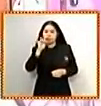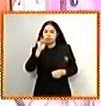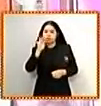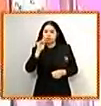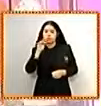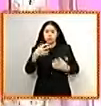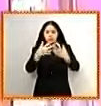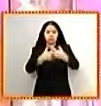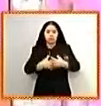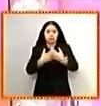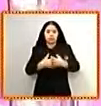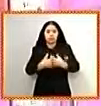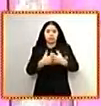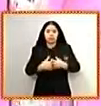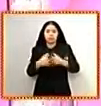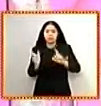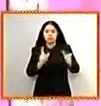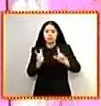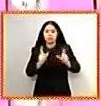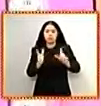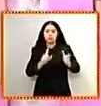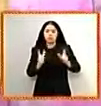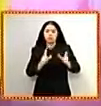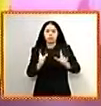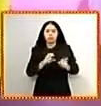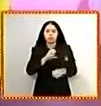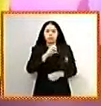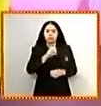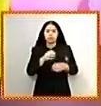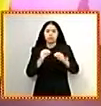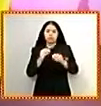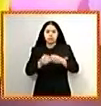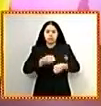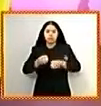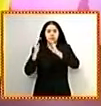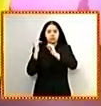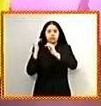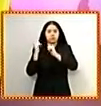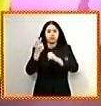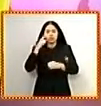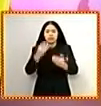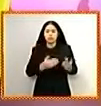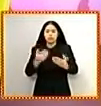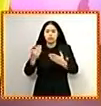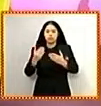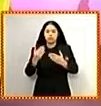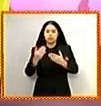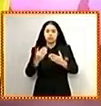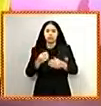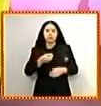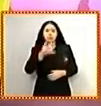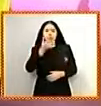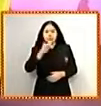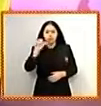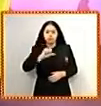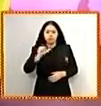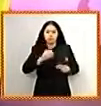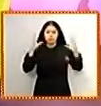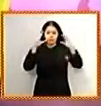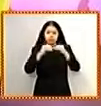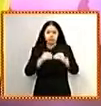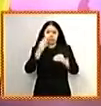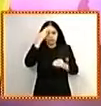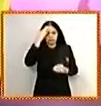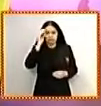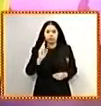cada una de nuestras máquinas ya están listas las esferitas de la esperanza para llevarles muchísima suerte en esta noche. Vamos a conocer